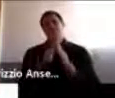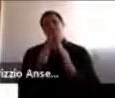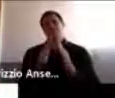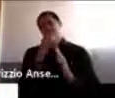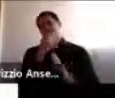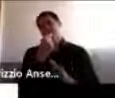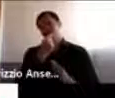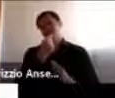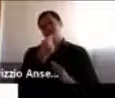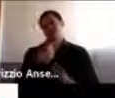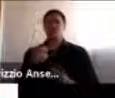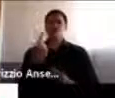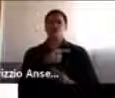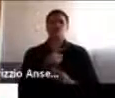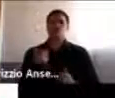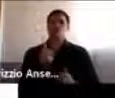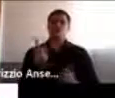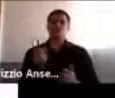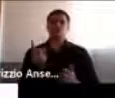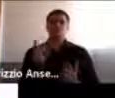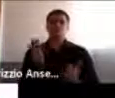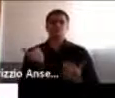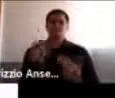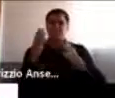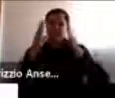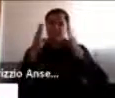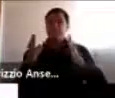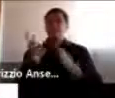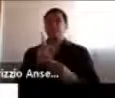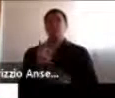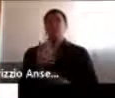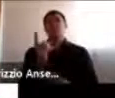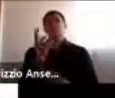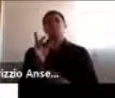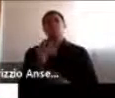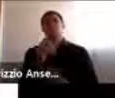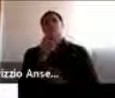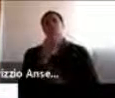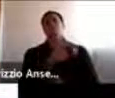ni siquiera tenemos que estar atentos a cuáles son los errores sino que después nos salen aquí en esta guía